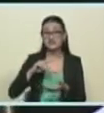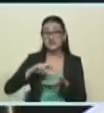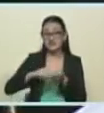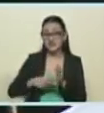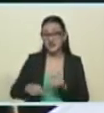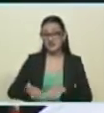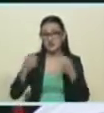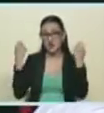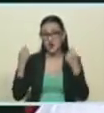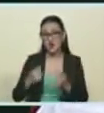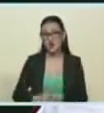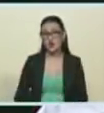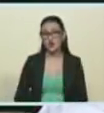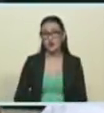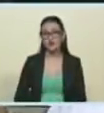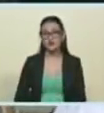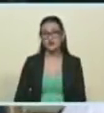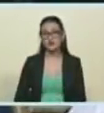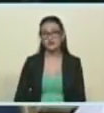Y